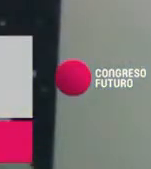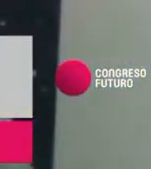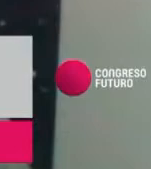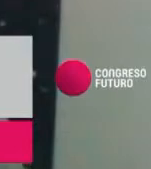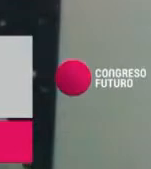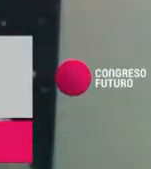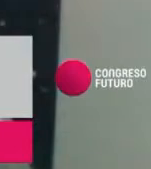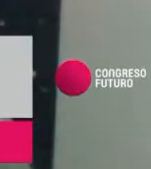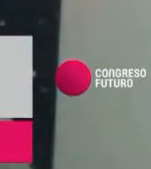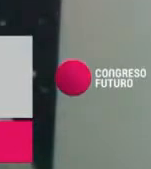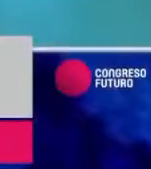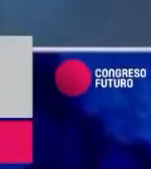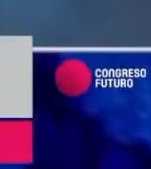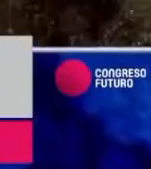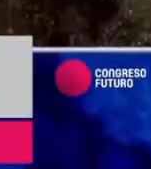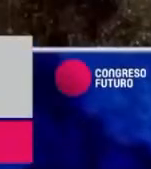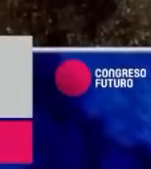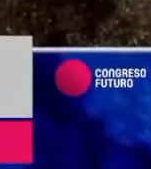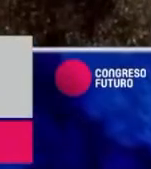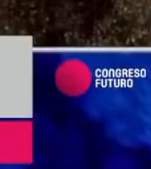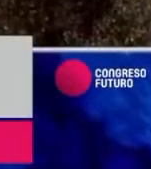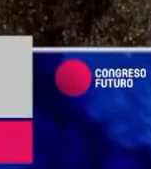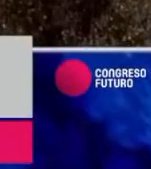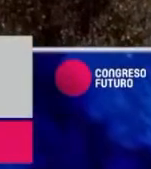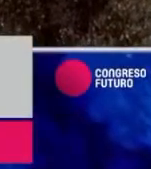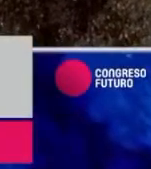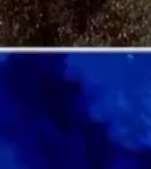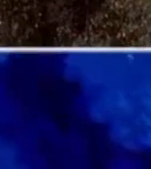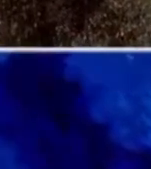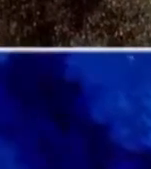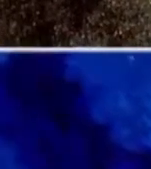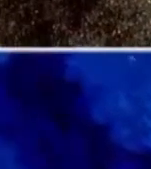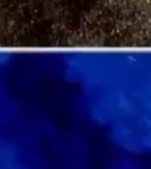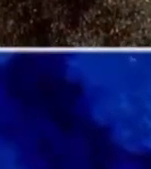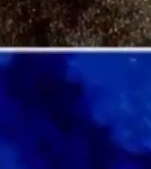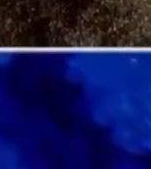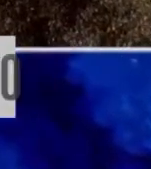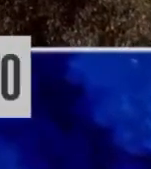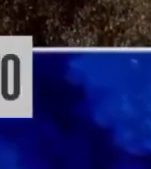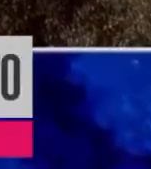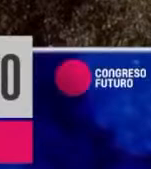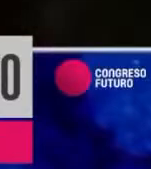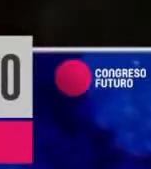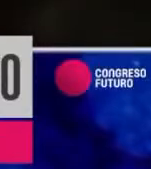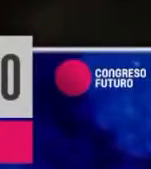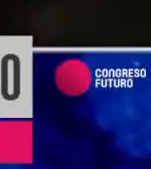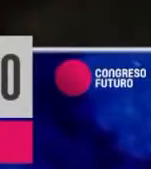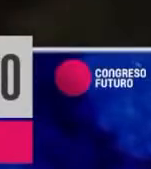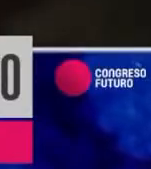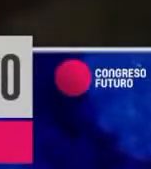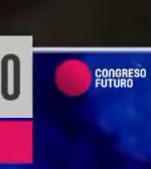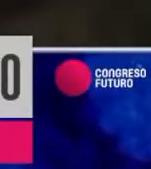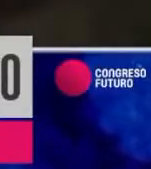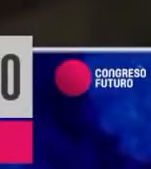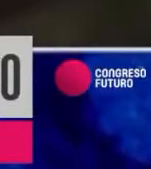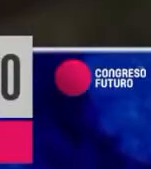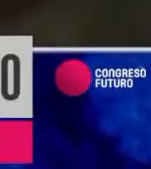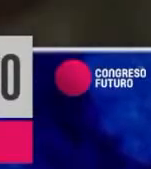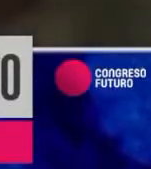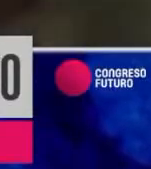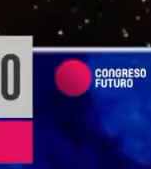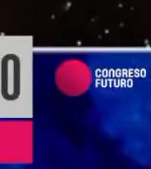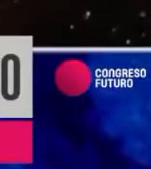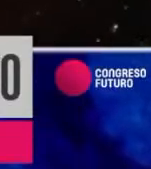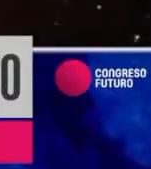temas que son bien lejos de lo que son mis intereses, como las áreas de economía. Yo me acuerdo que en un año que vinieron varios